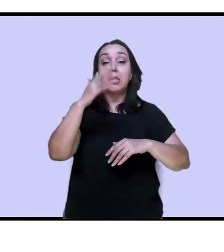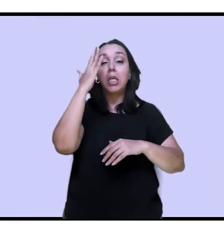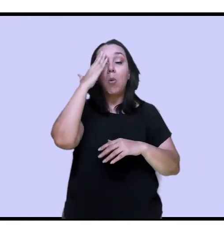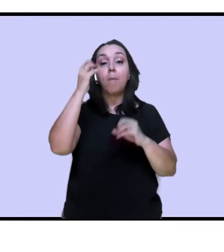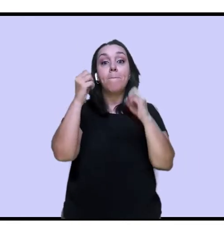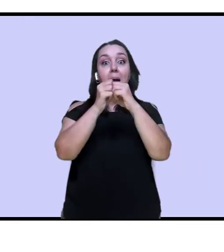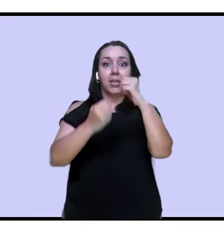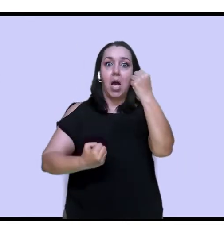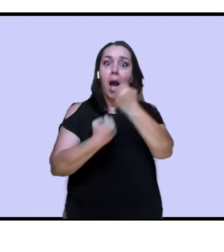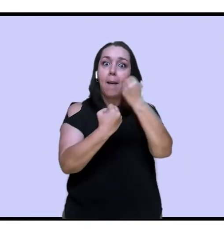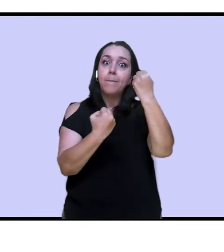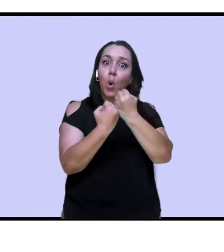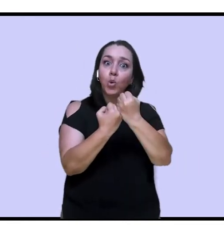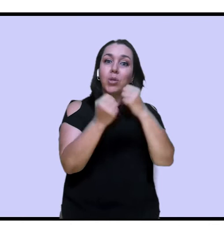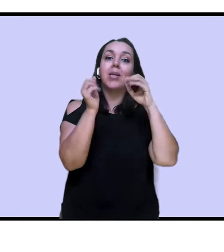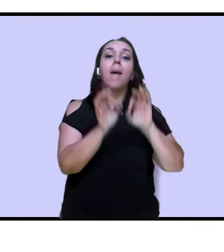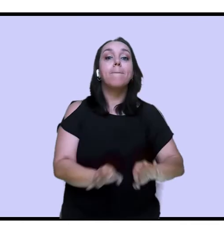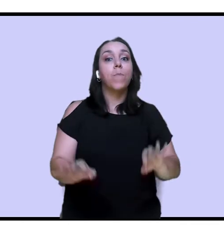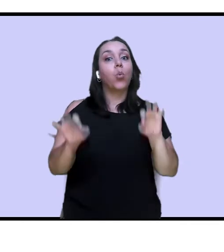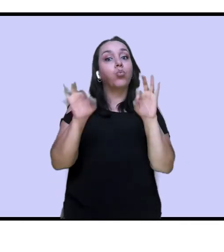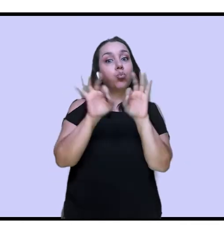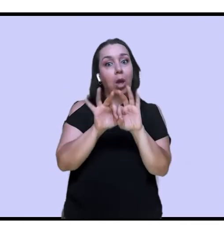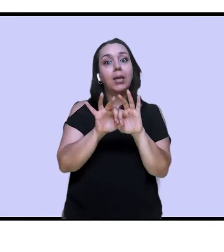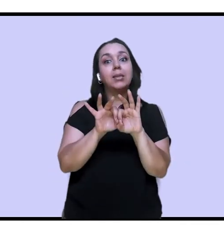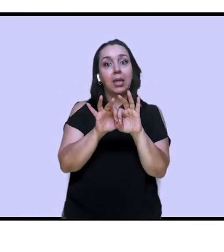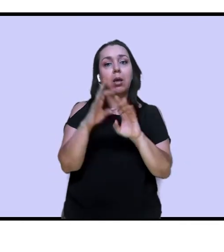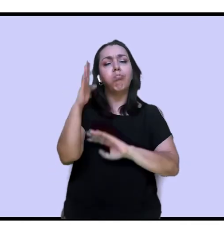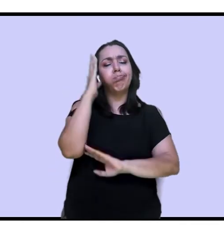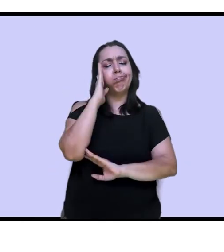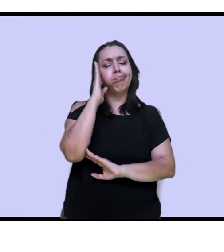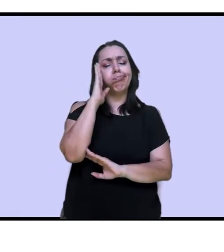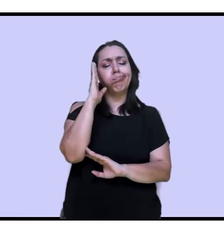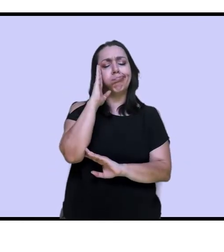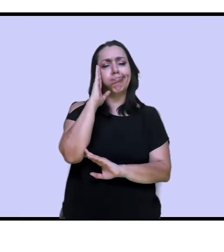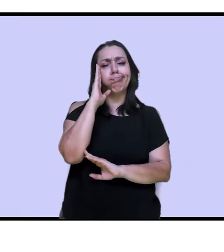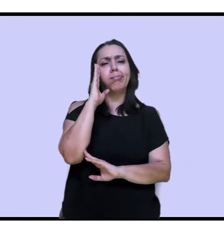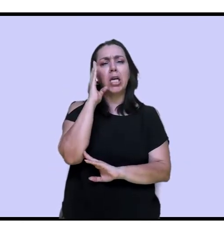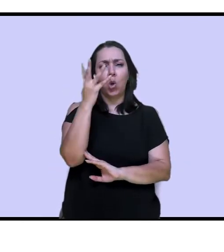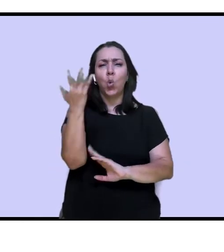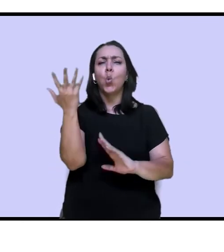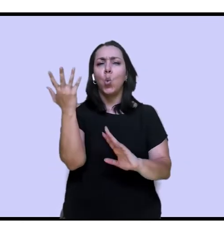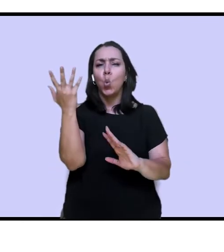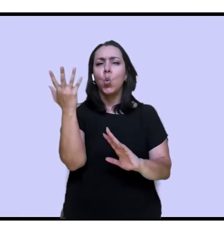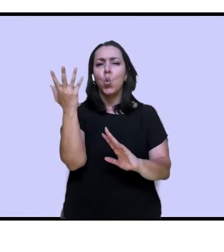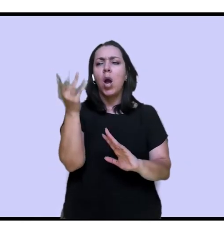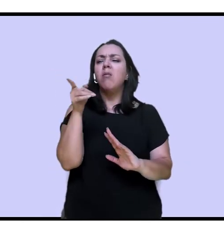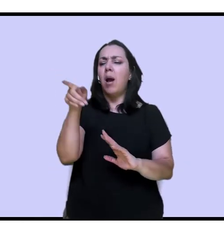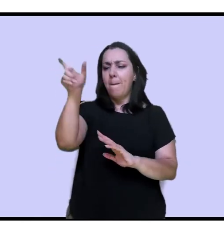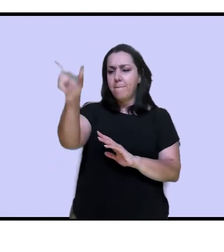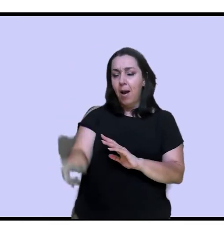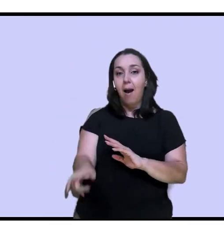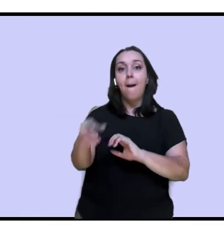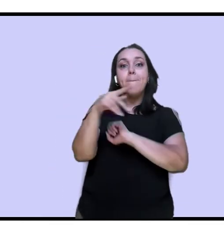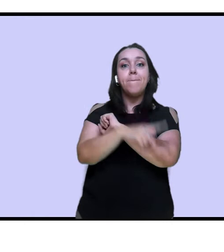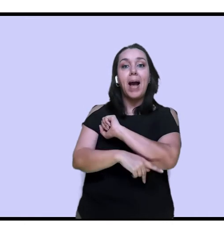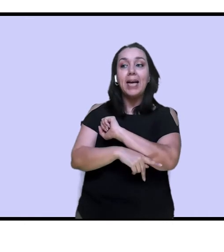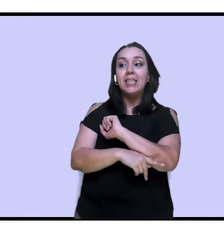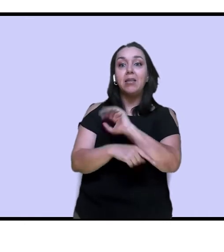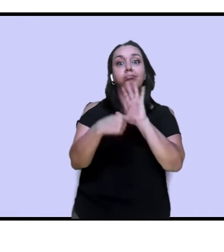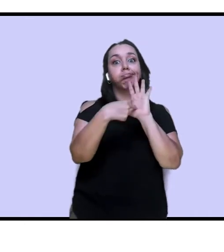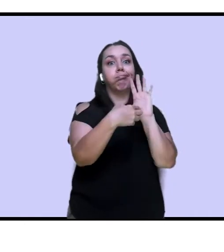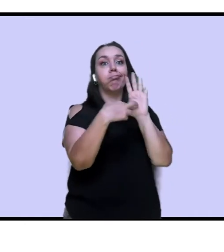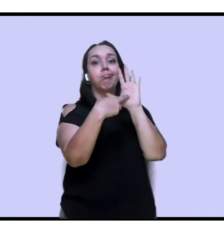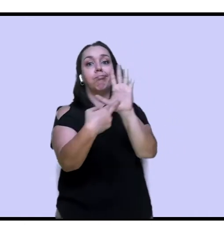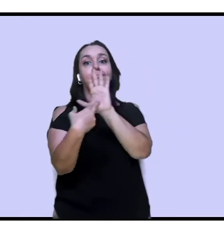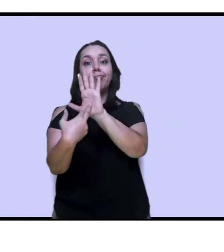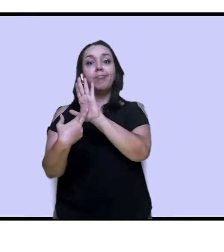en esto, pero sí es importantísimo tener conocimiento censal de qué países